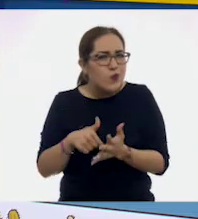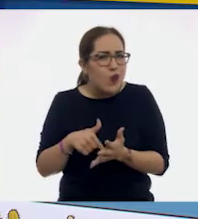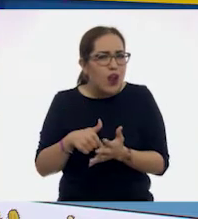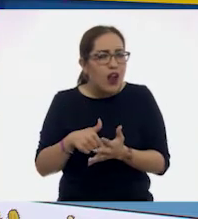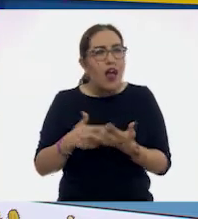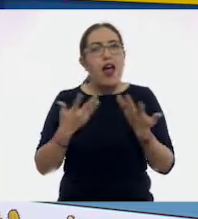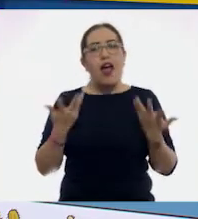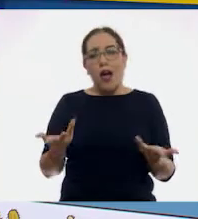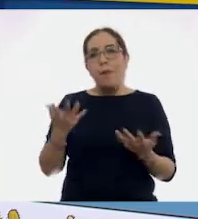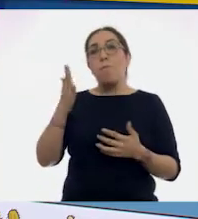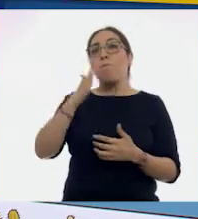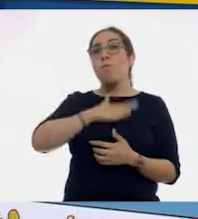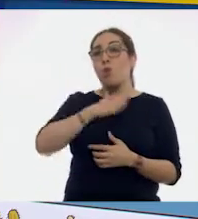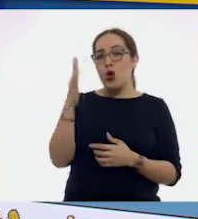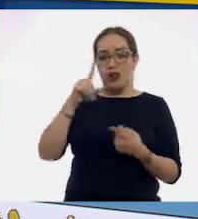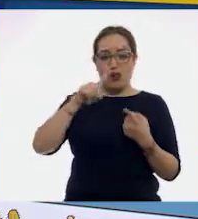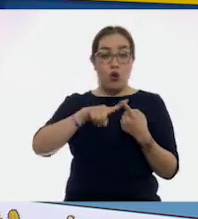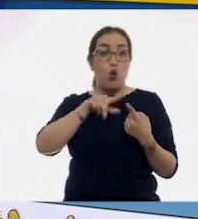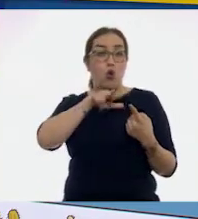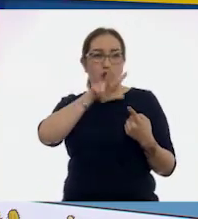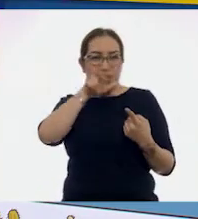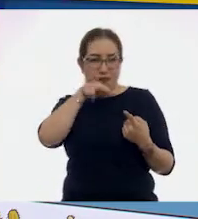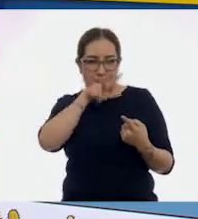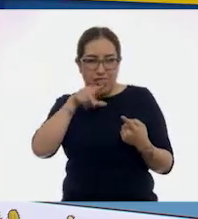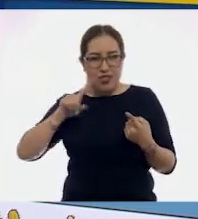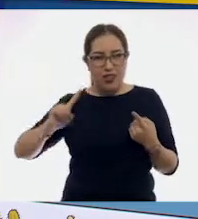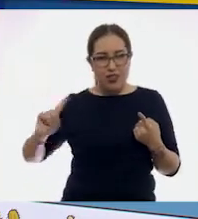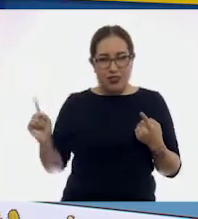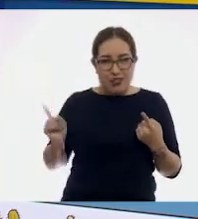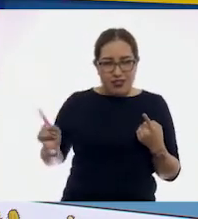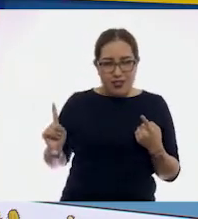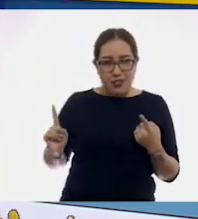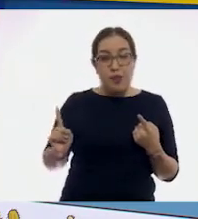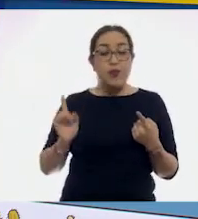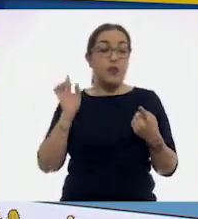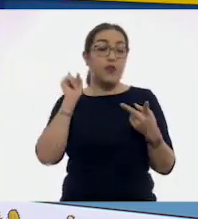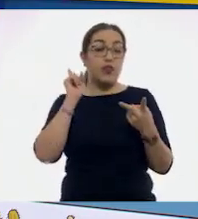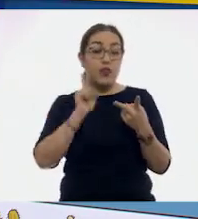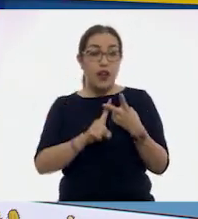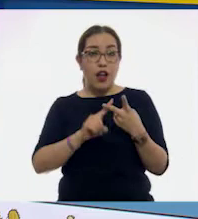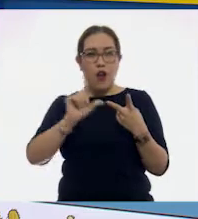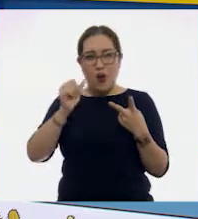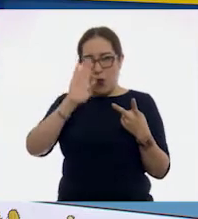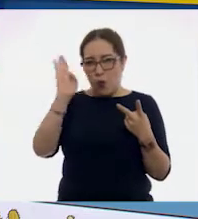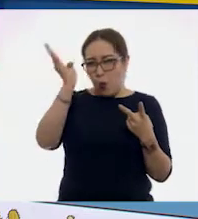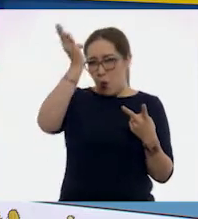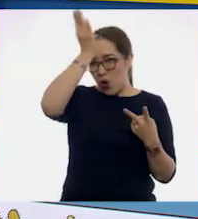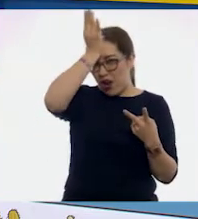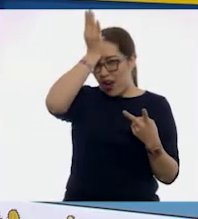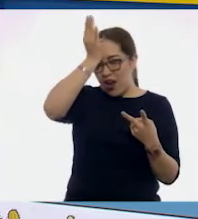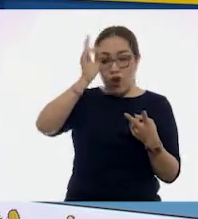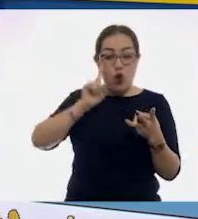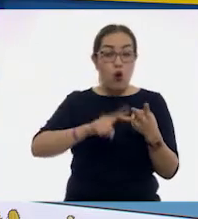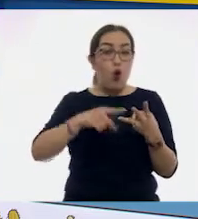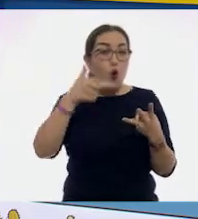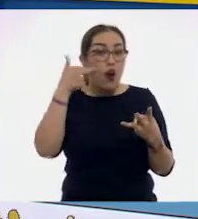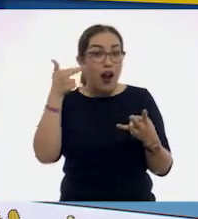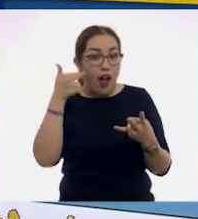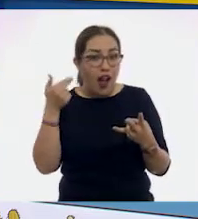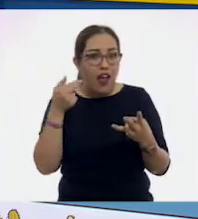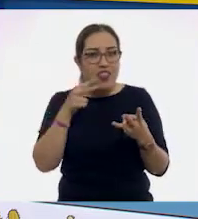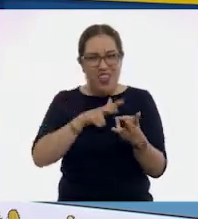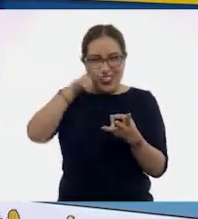Bueno, pues la serpiente cascabel, Bien. el borrego cimarrón, Bien. rata canguro,